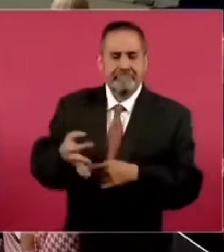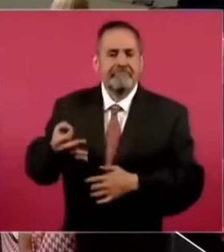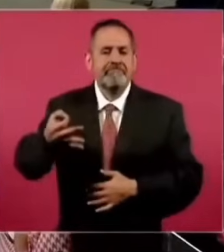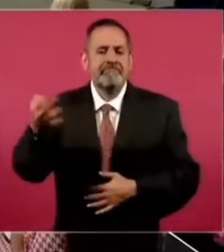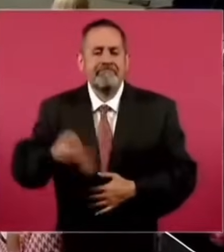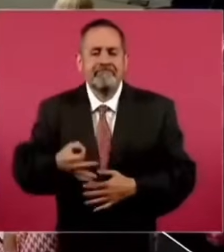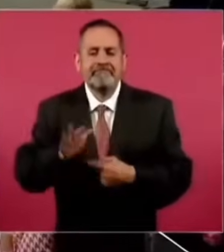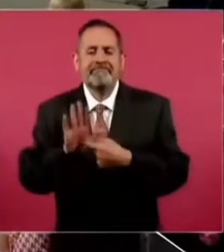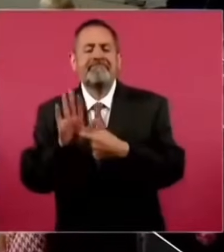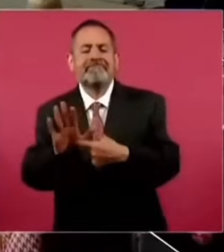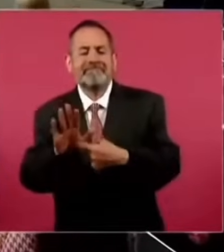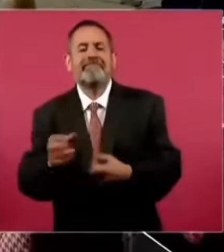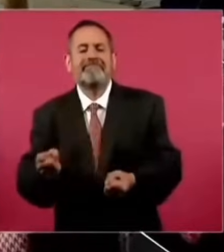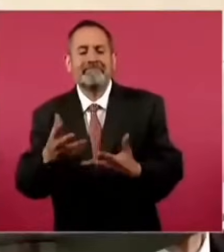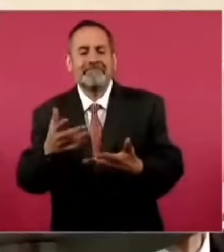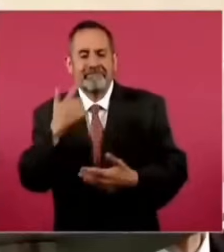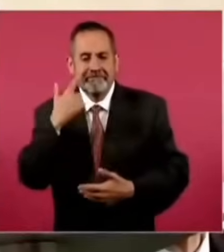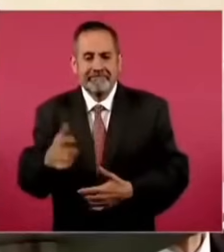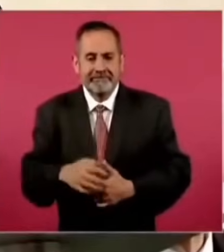Estamos